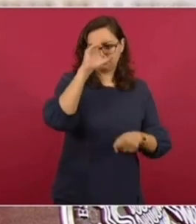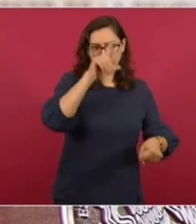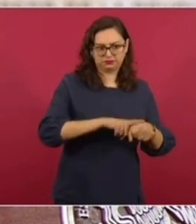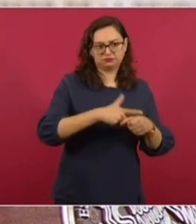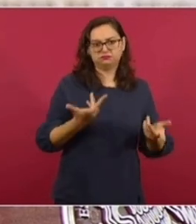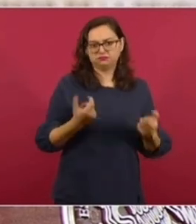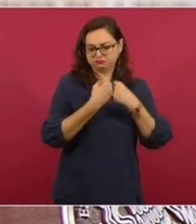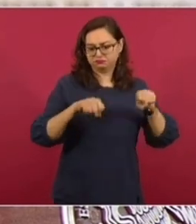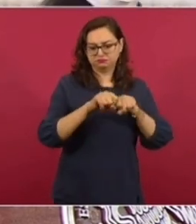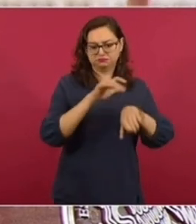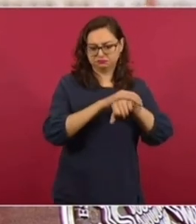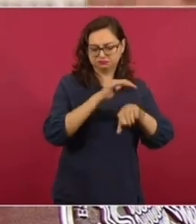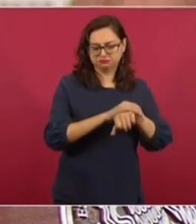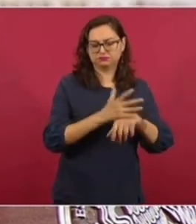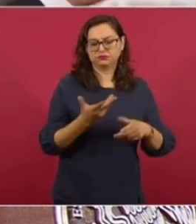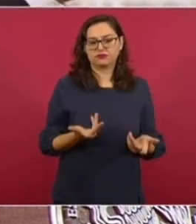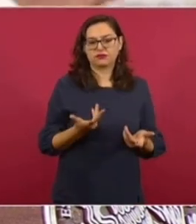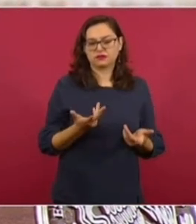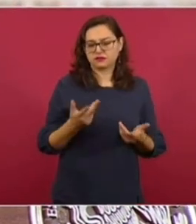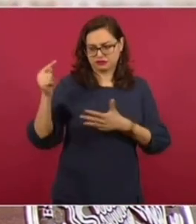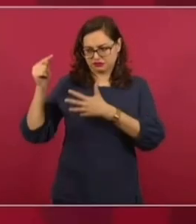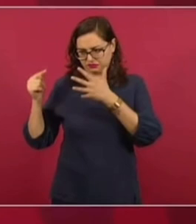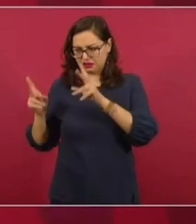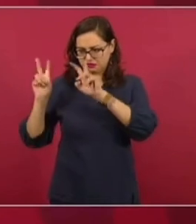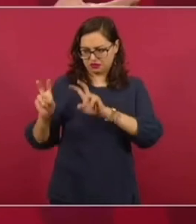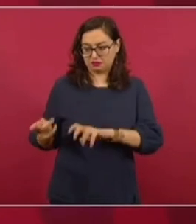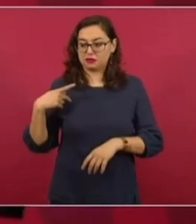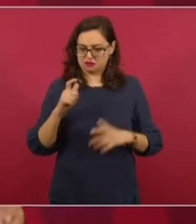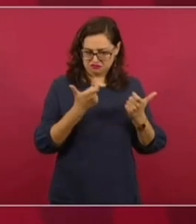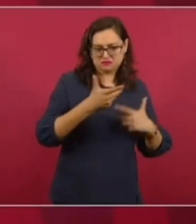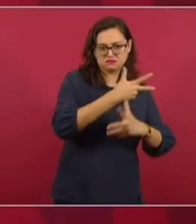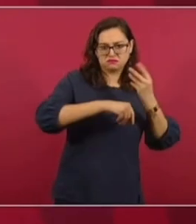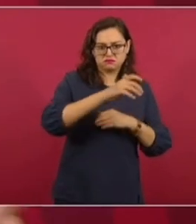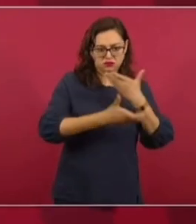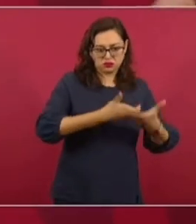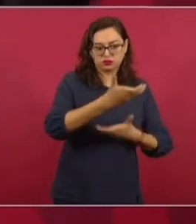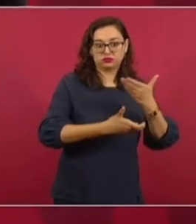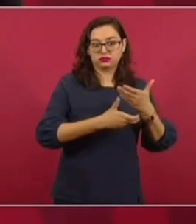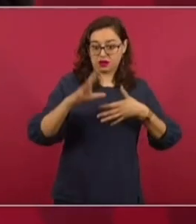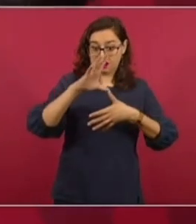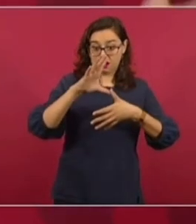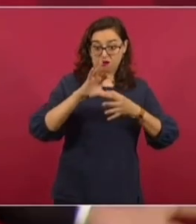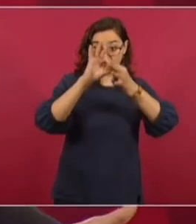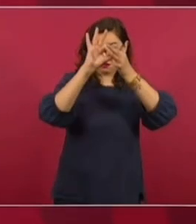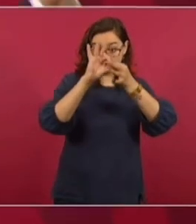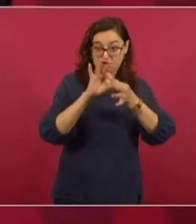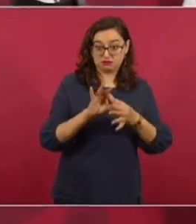culturales, de amistad, pero en lo económico, comercial, si nos integramos